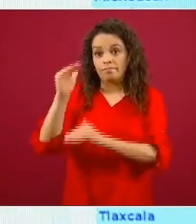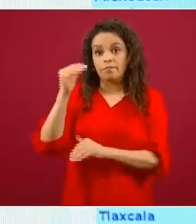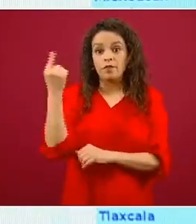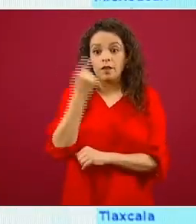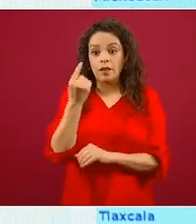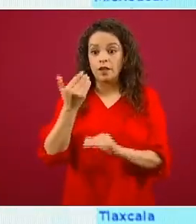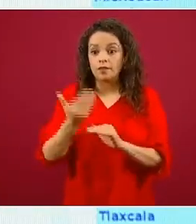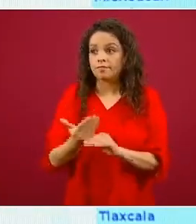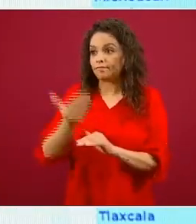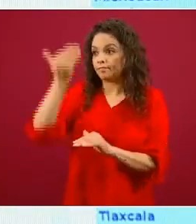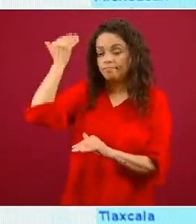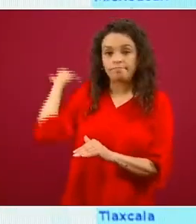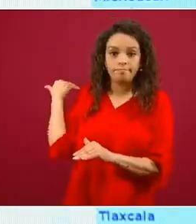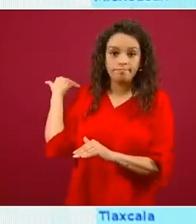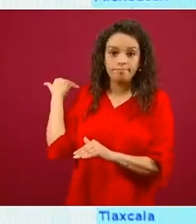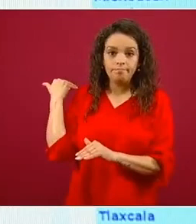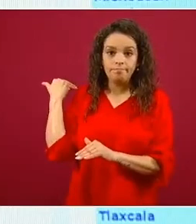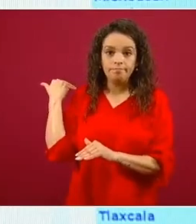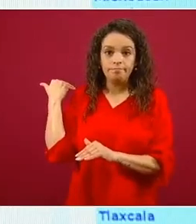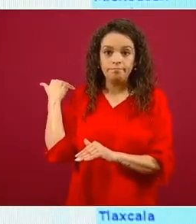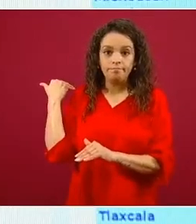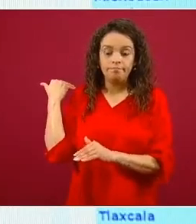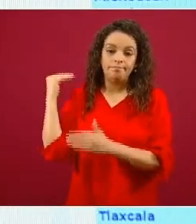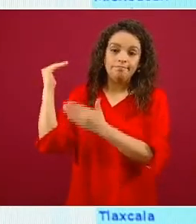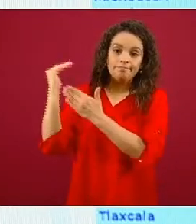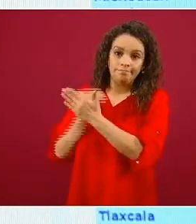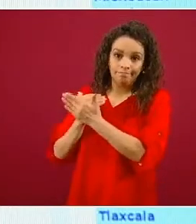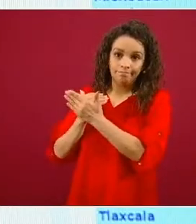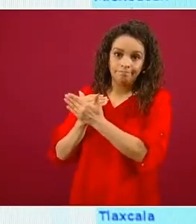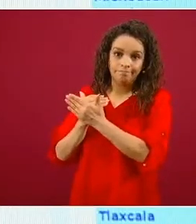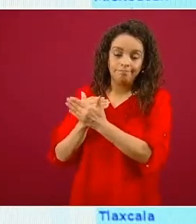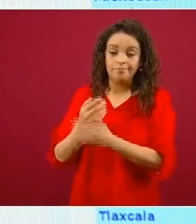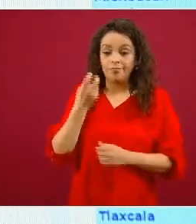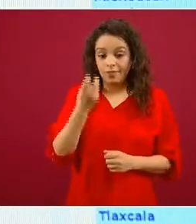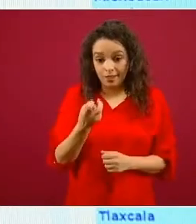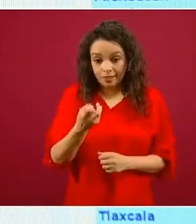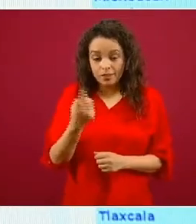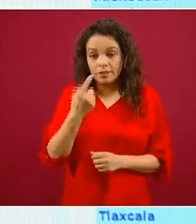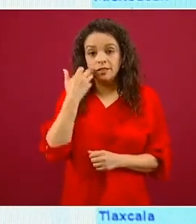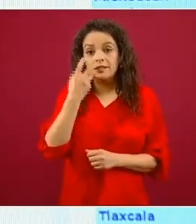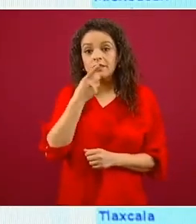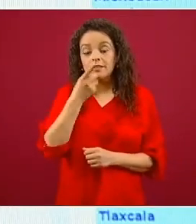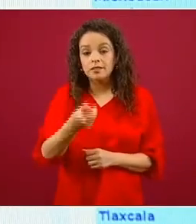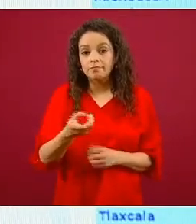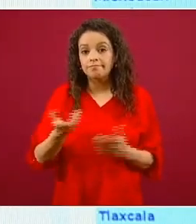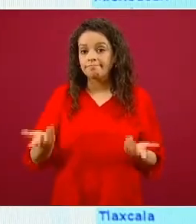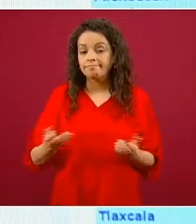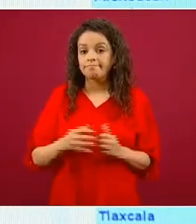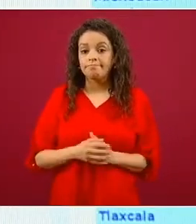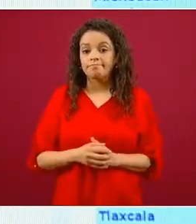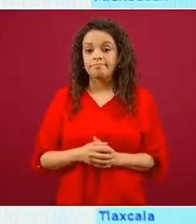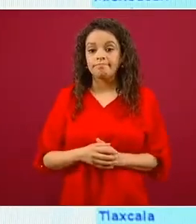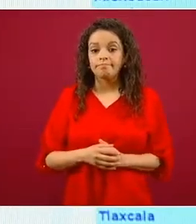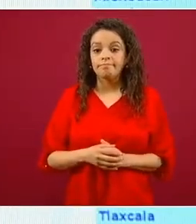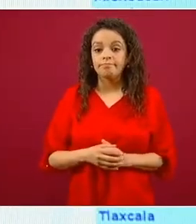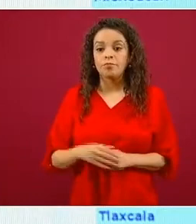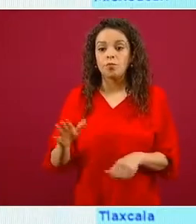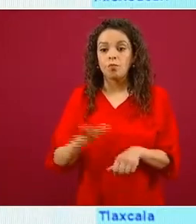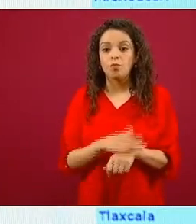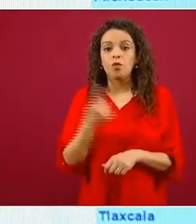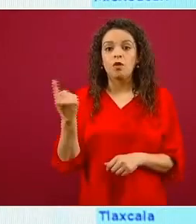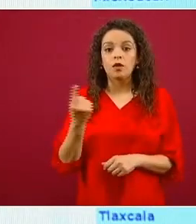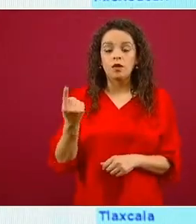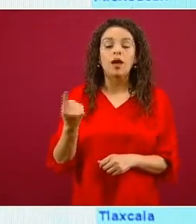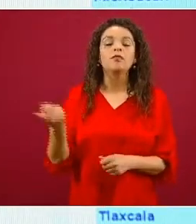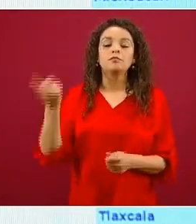había disminuido en el pasado, pero esto pues sí también es la respuesta